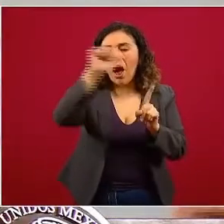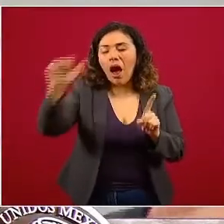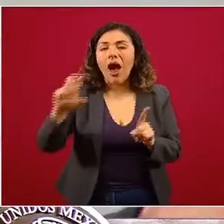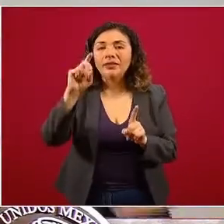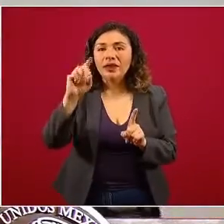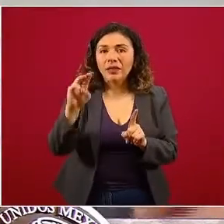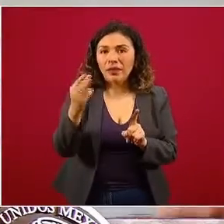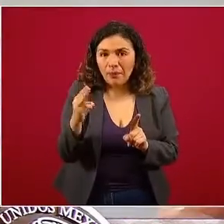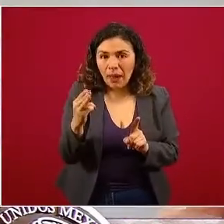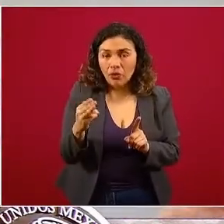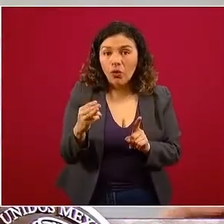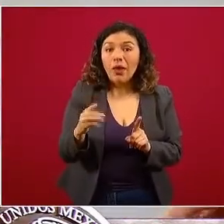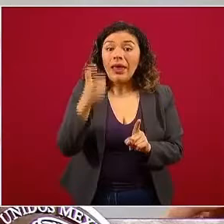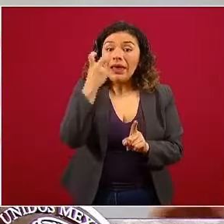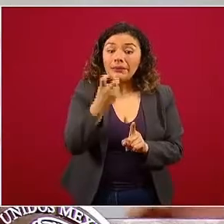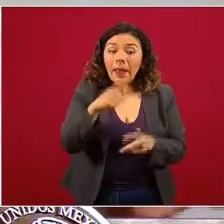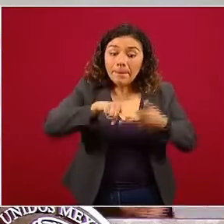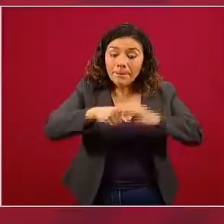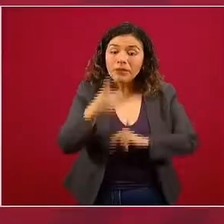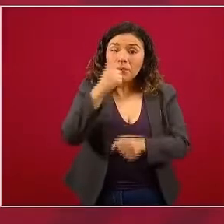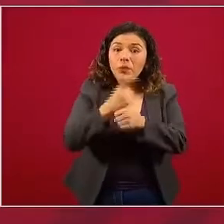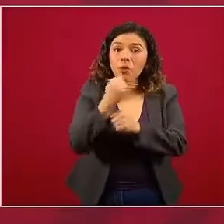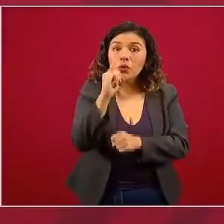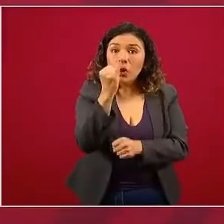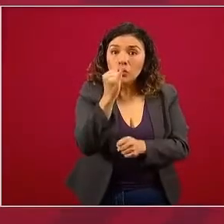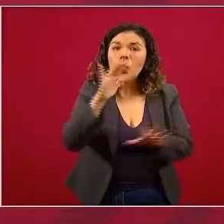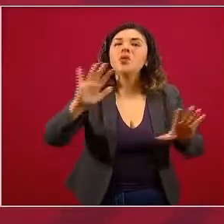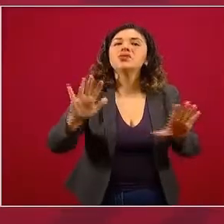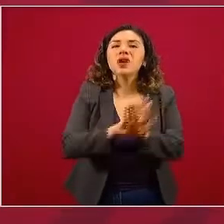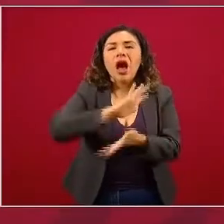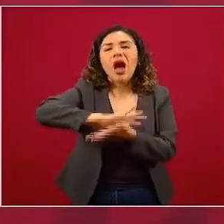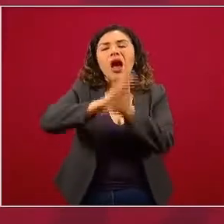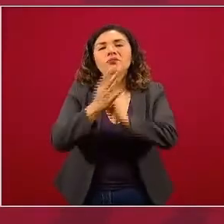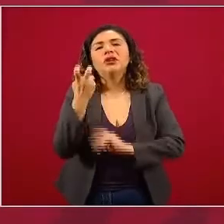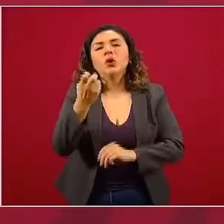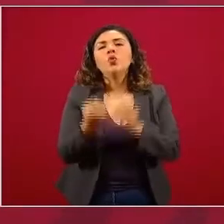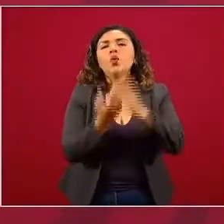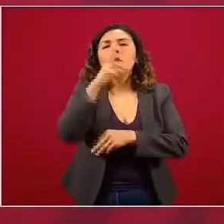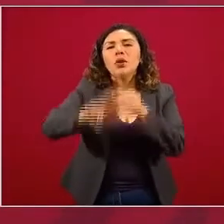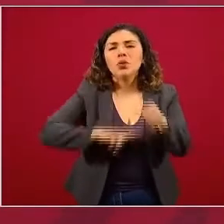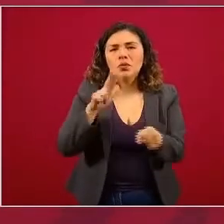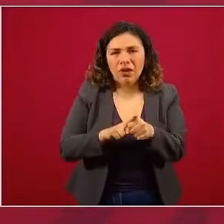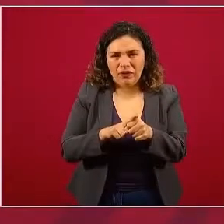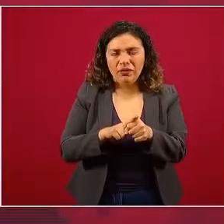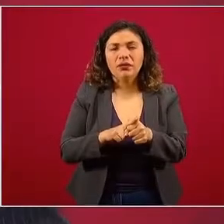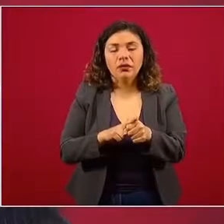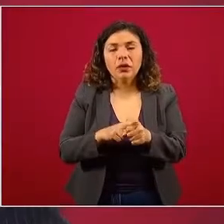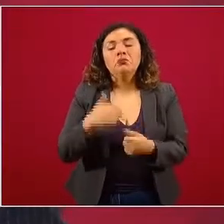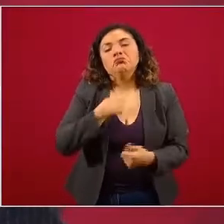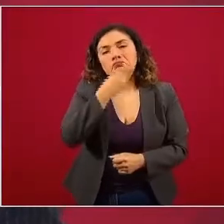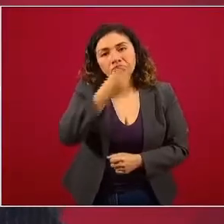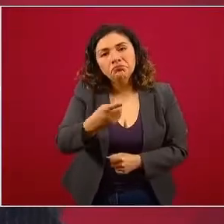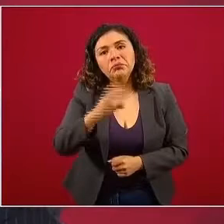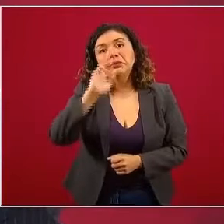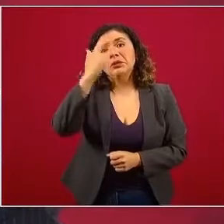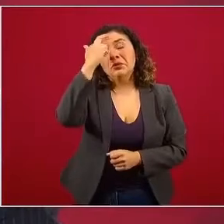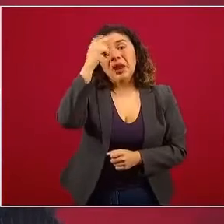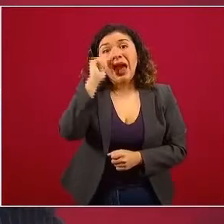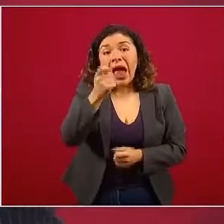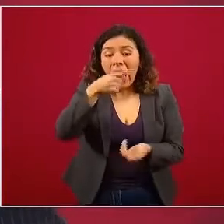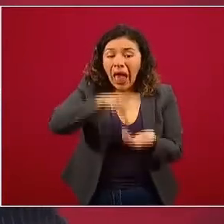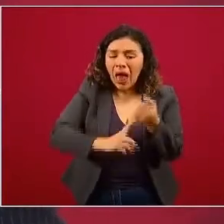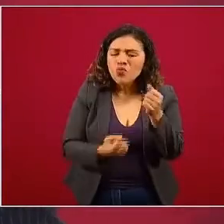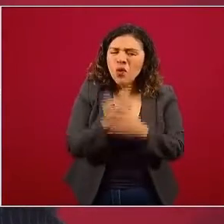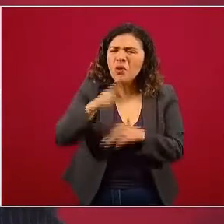mayo, y a partir del 1 de junio pasamos a este proceso que denominamos nueva normalidad. Queremos recordarles que lo que implica